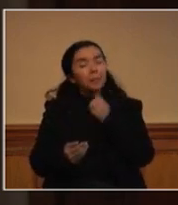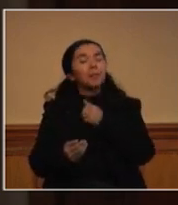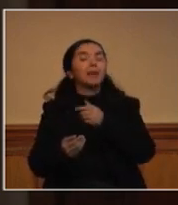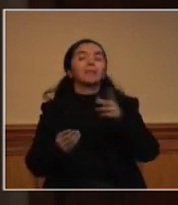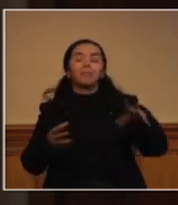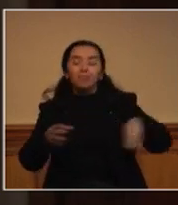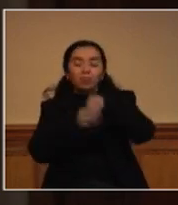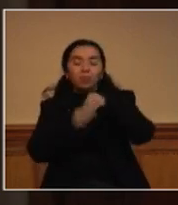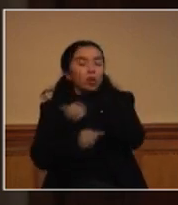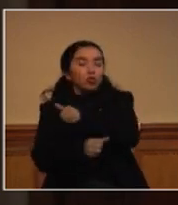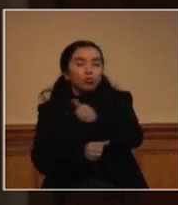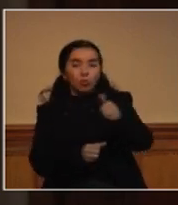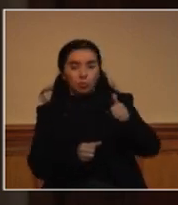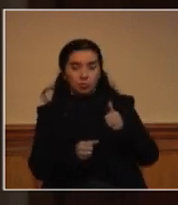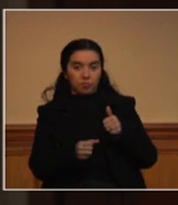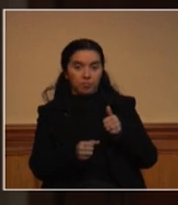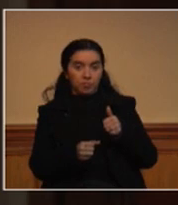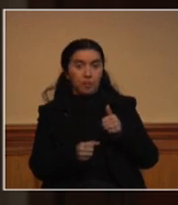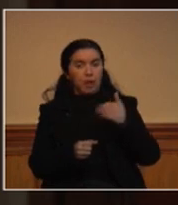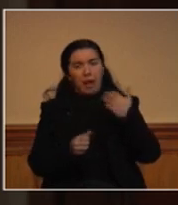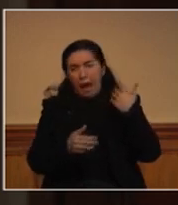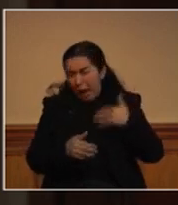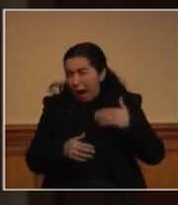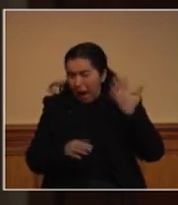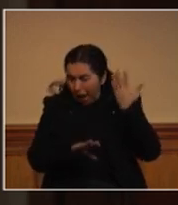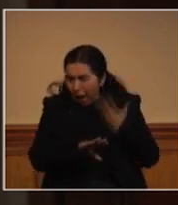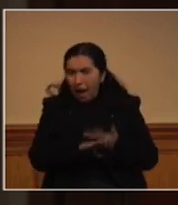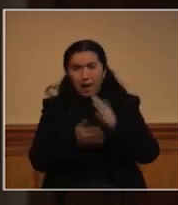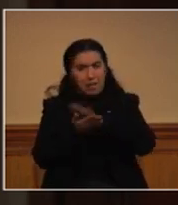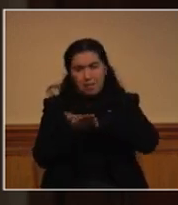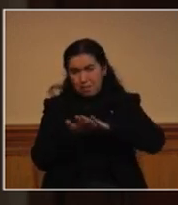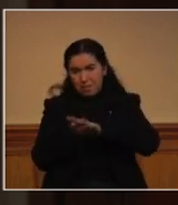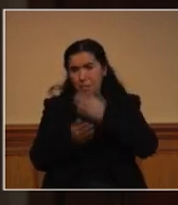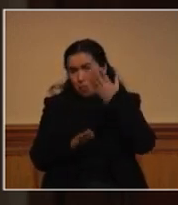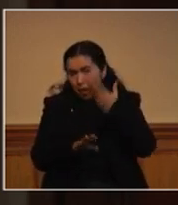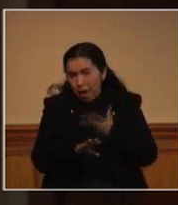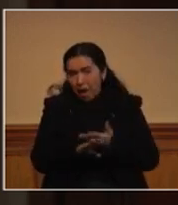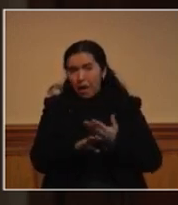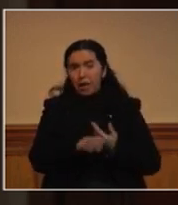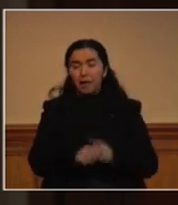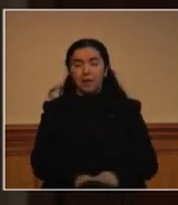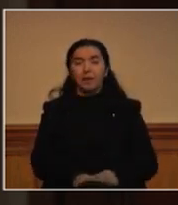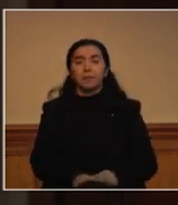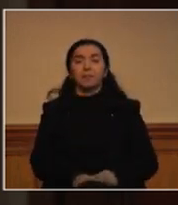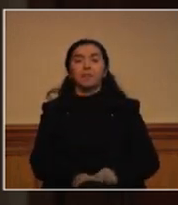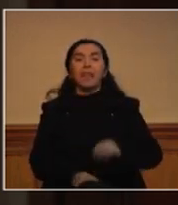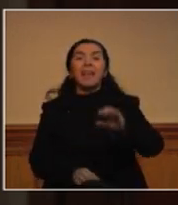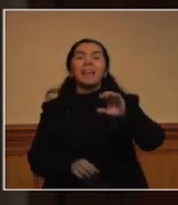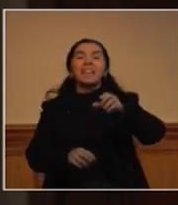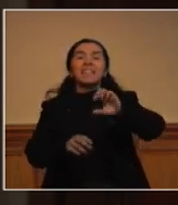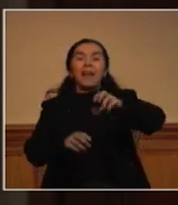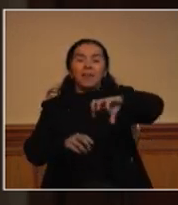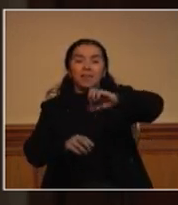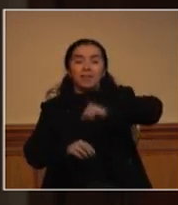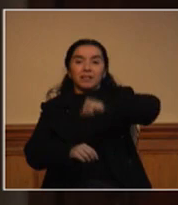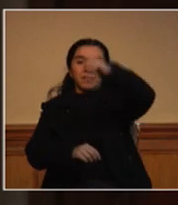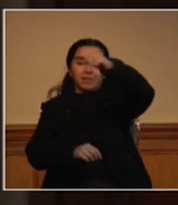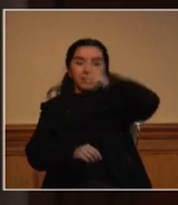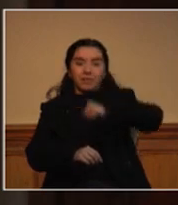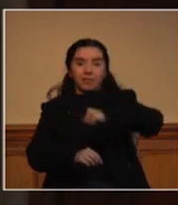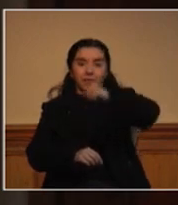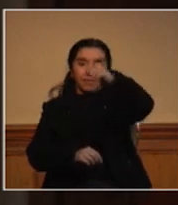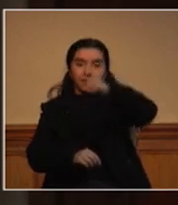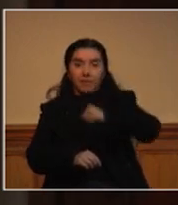todos. Y en esto hay muchos ejemplos. Está el ejemplo de las llaves de monomando, que surgen después de las dos grandes